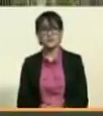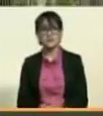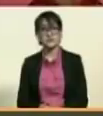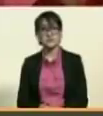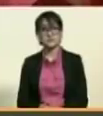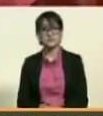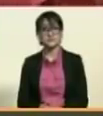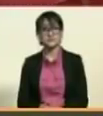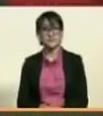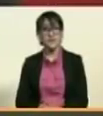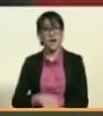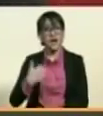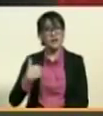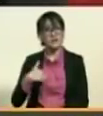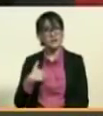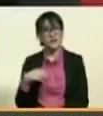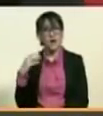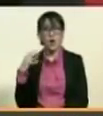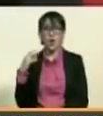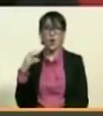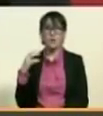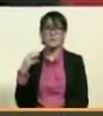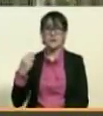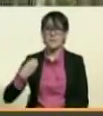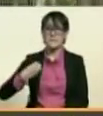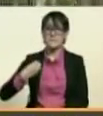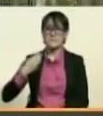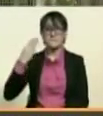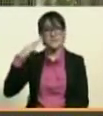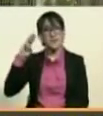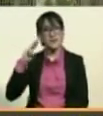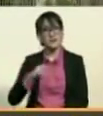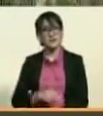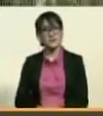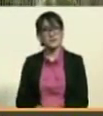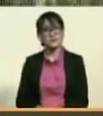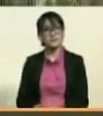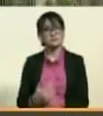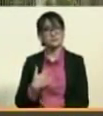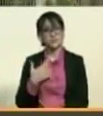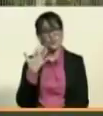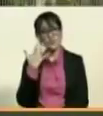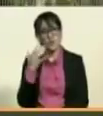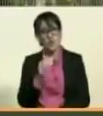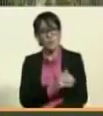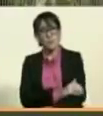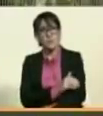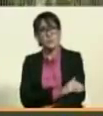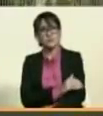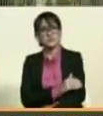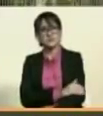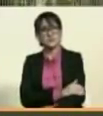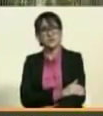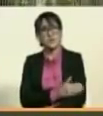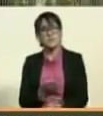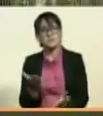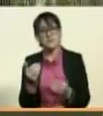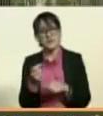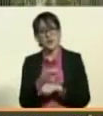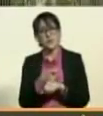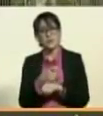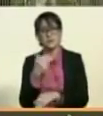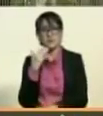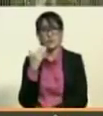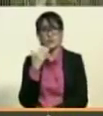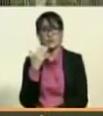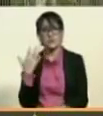Con Argentina, con Colombia, con México. Yo no veo a la oposición de esos países pidiéndole al gobierno de Estados Unidos